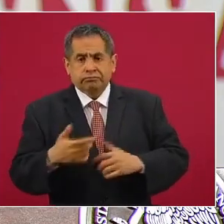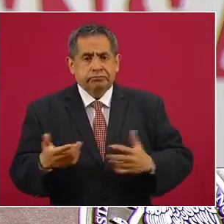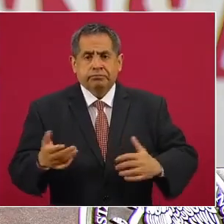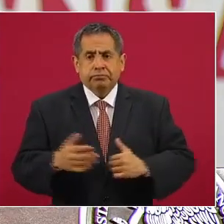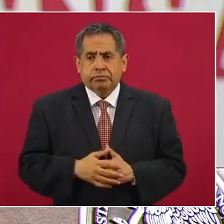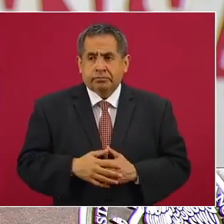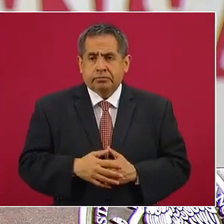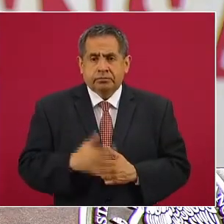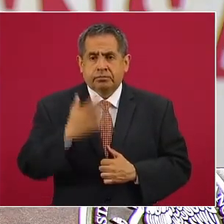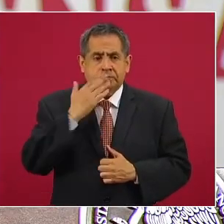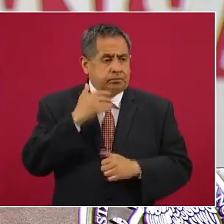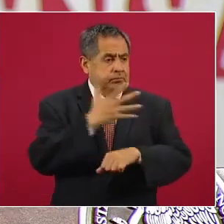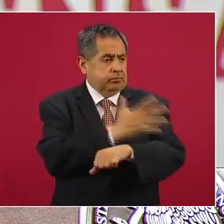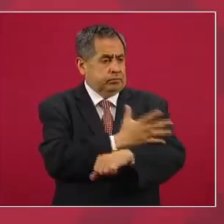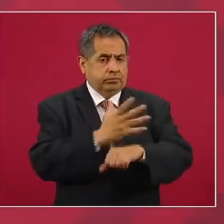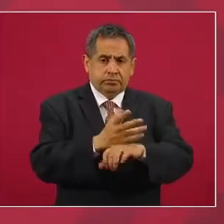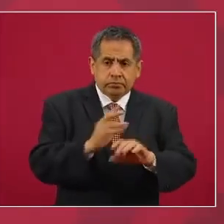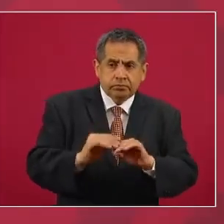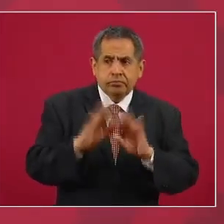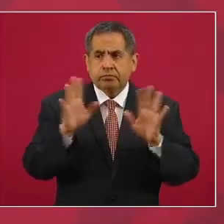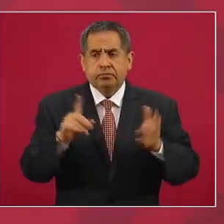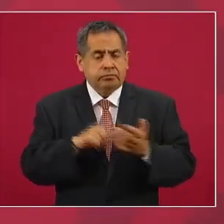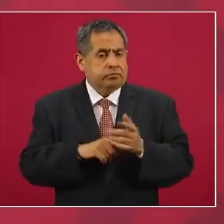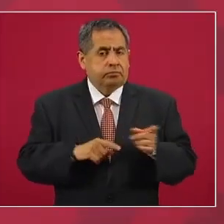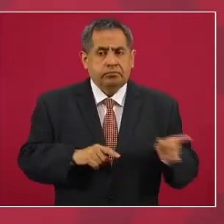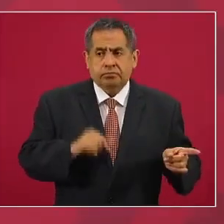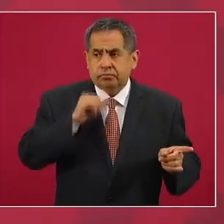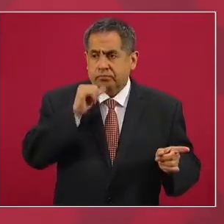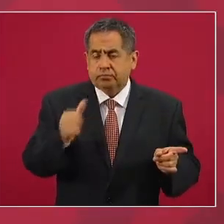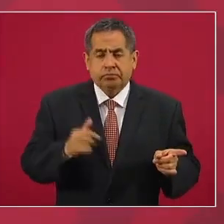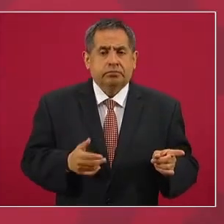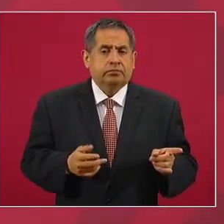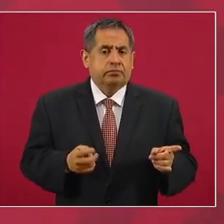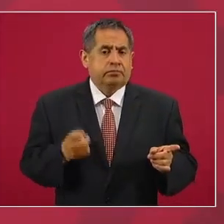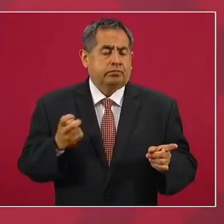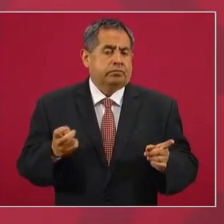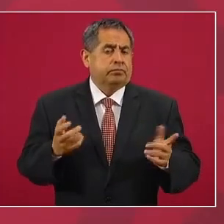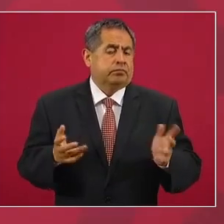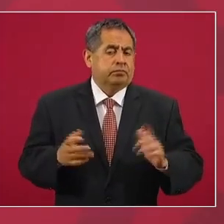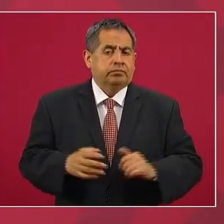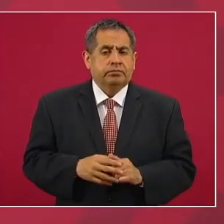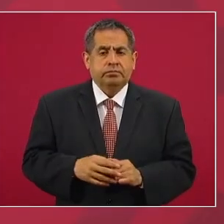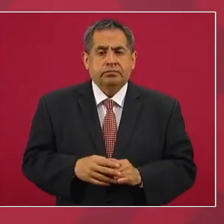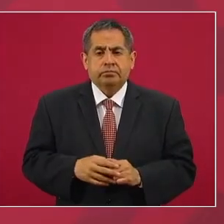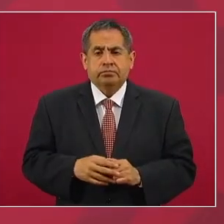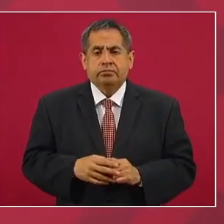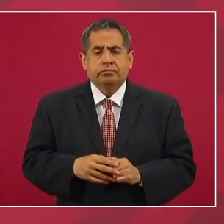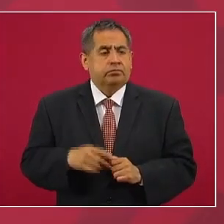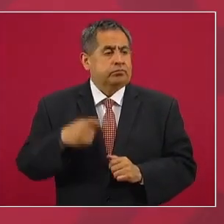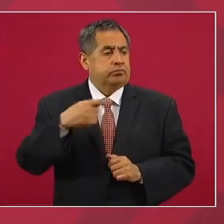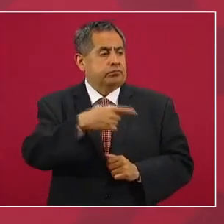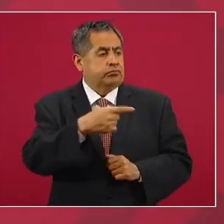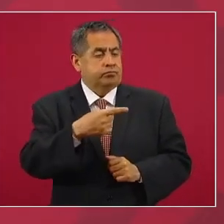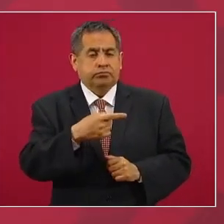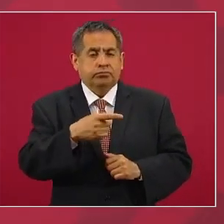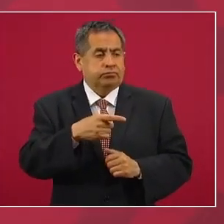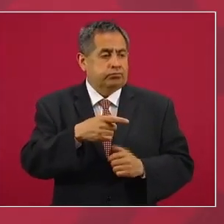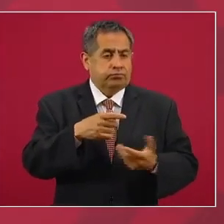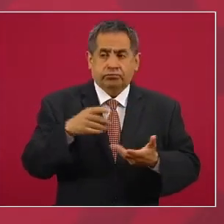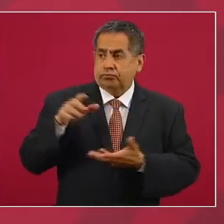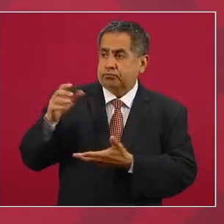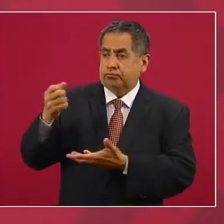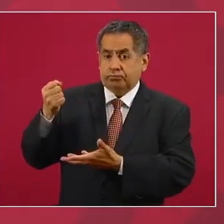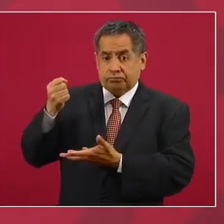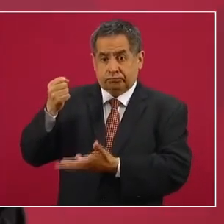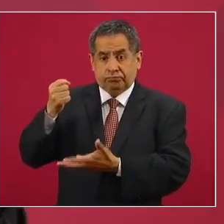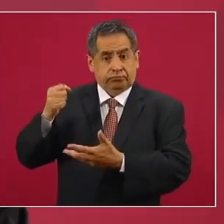de que no había transparencia y desde luego se transferían fondos del